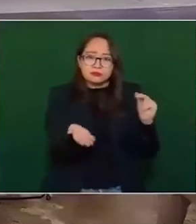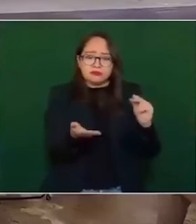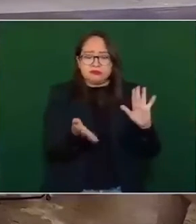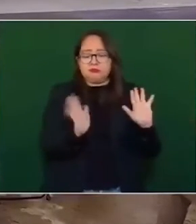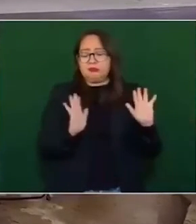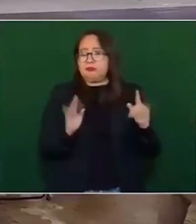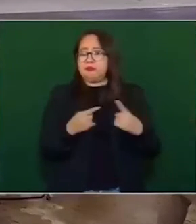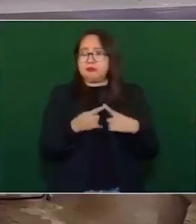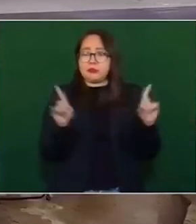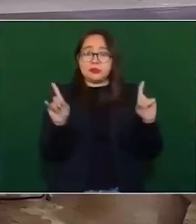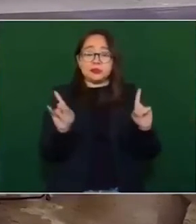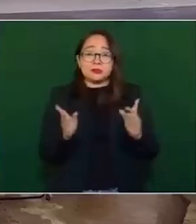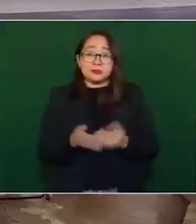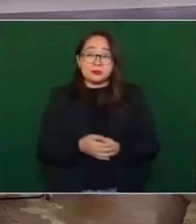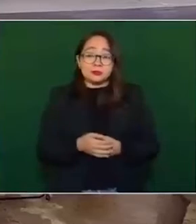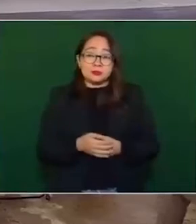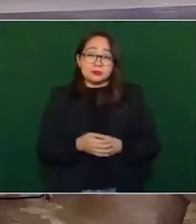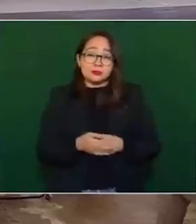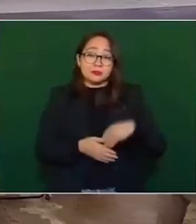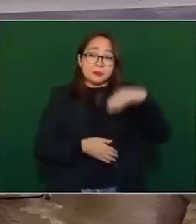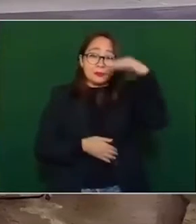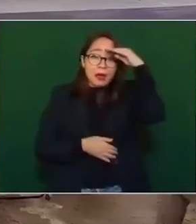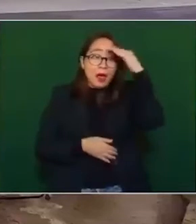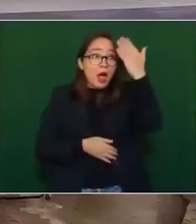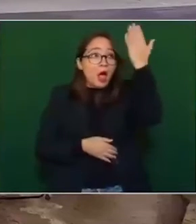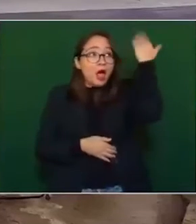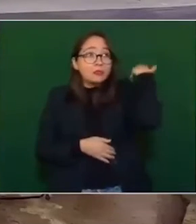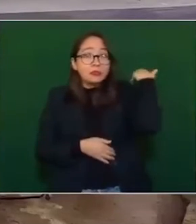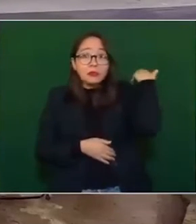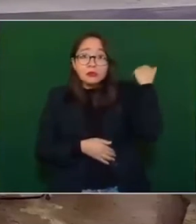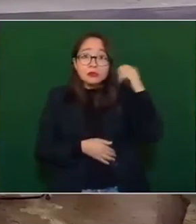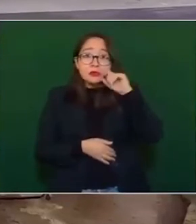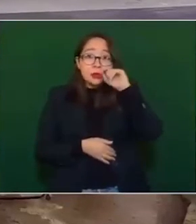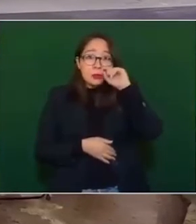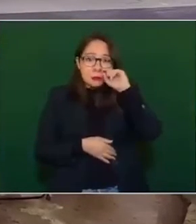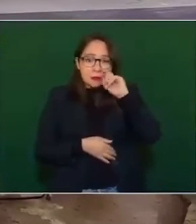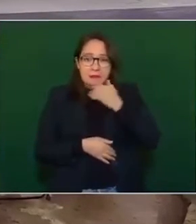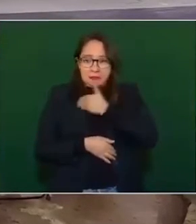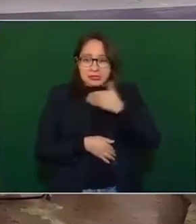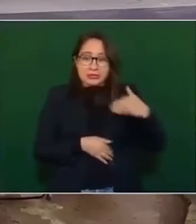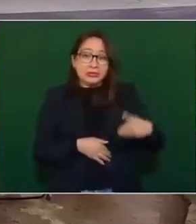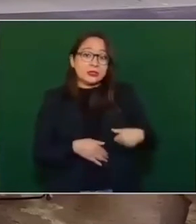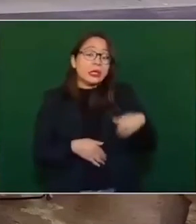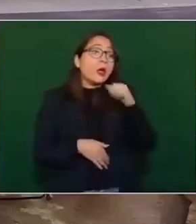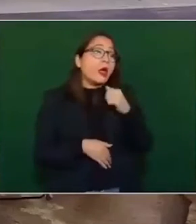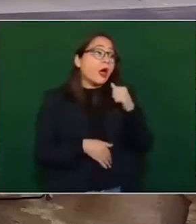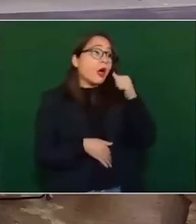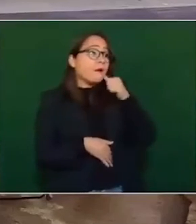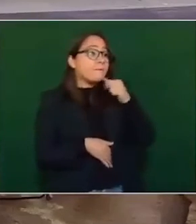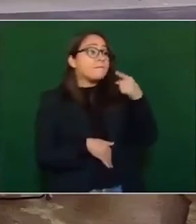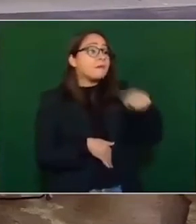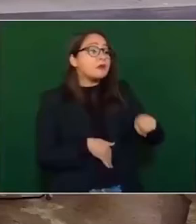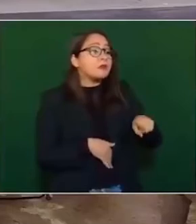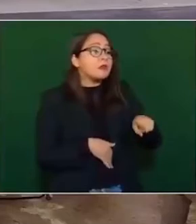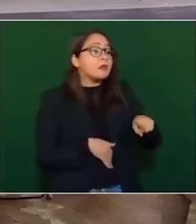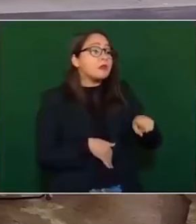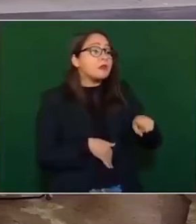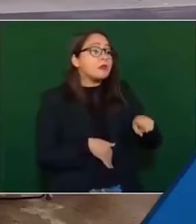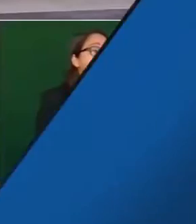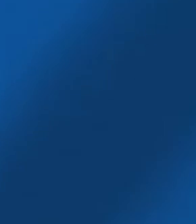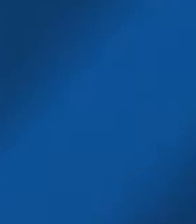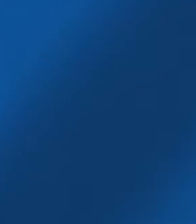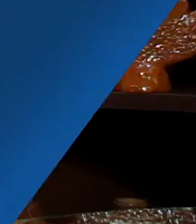antes en que el presidente le ordenaba al procurador lo que tenía que hacer.